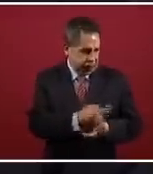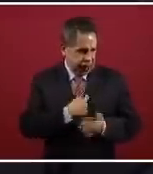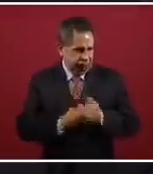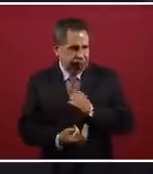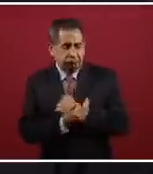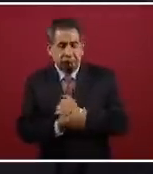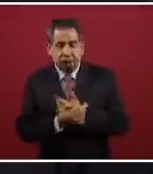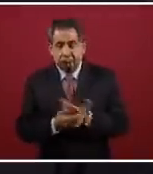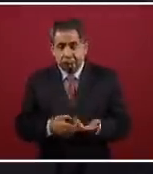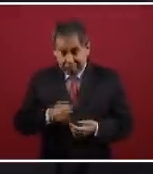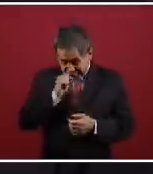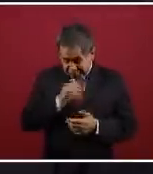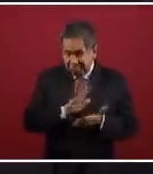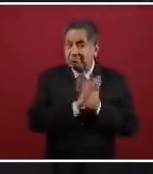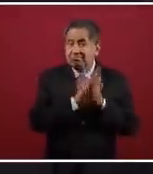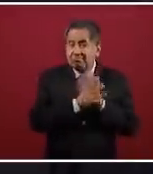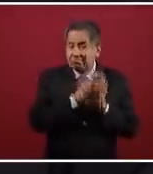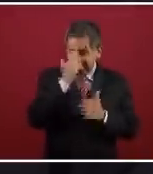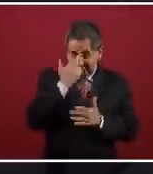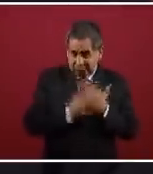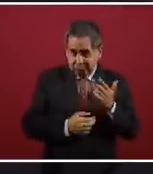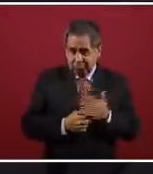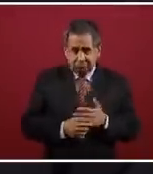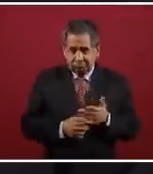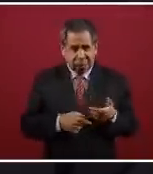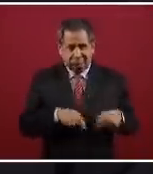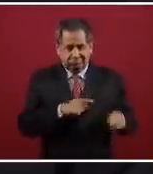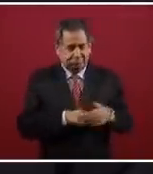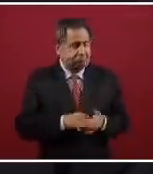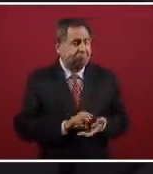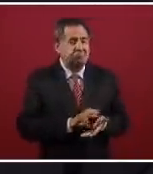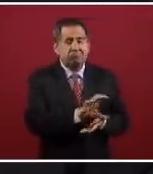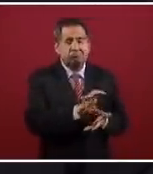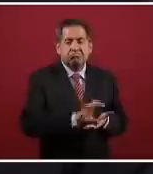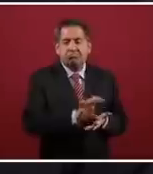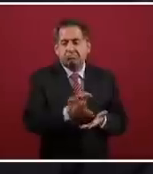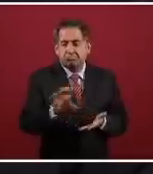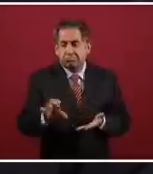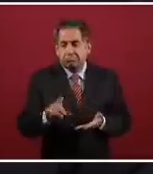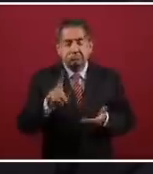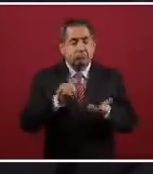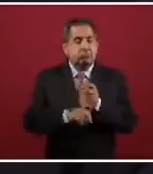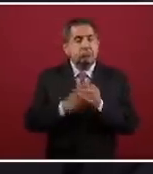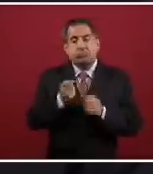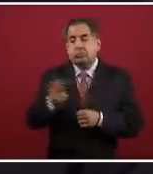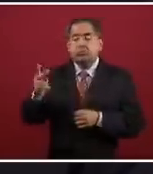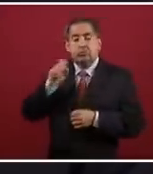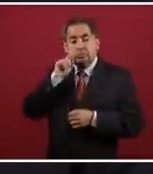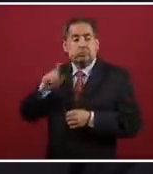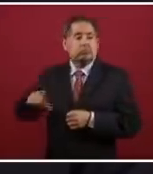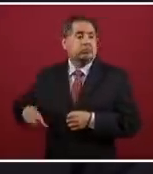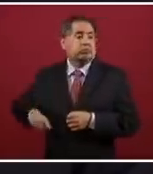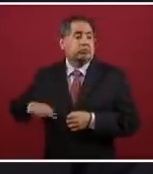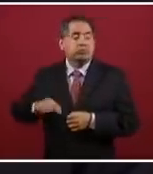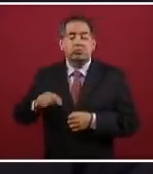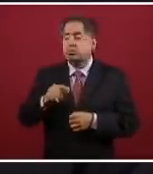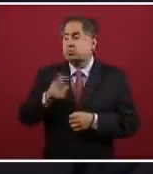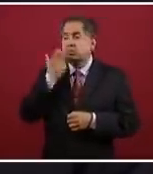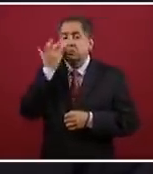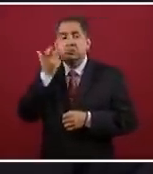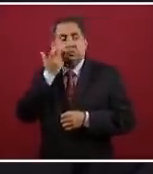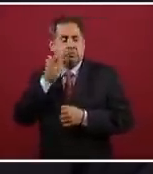De la delincuencia común y de la delincuencia de cuello blanco.